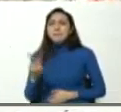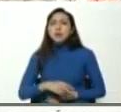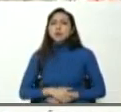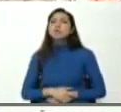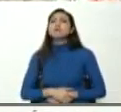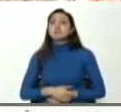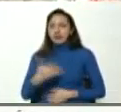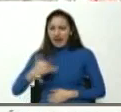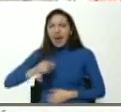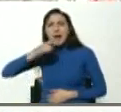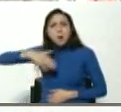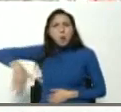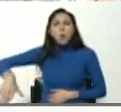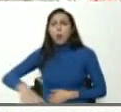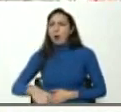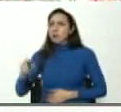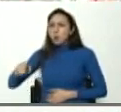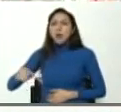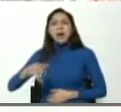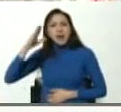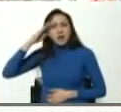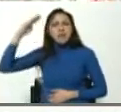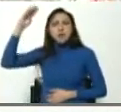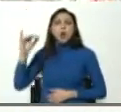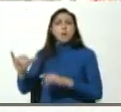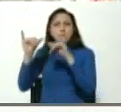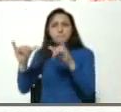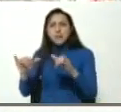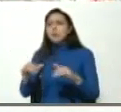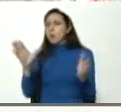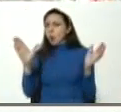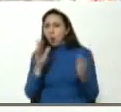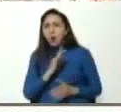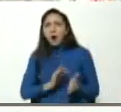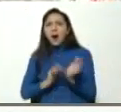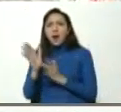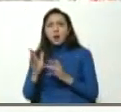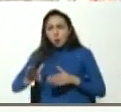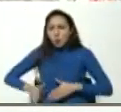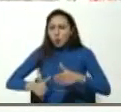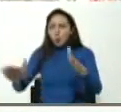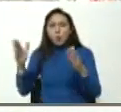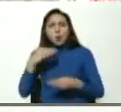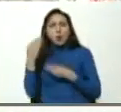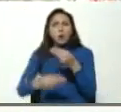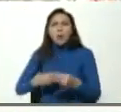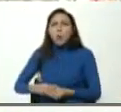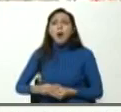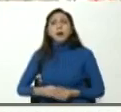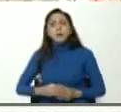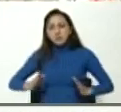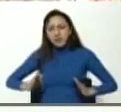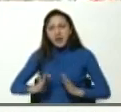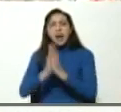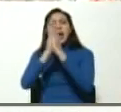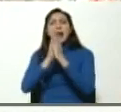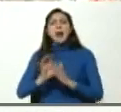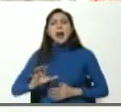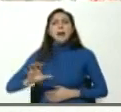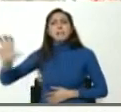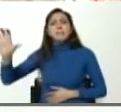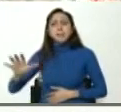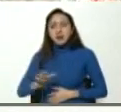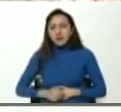que hay es un pueblo y el pueblo de dios- el pueblo de cristo transitando los caminos sagrados de la patria de la